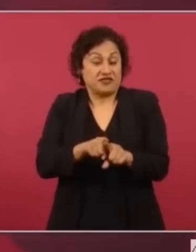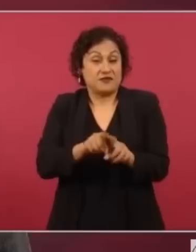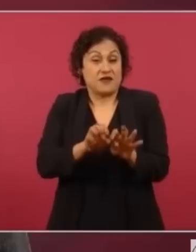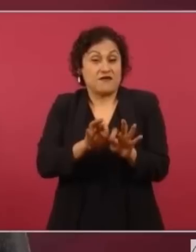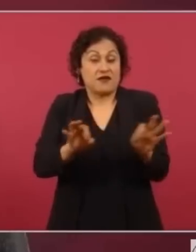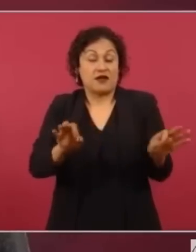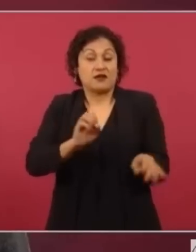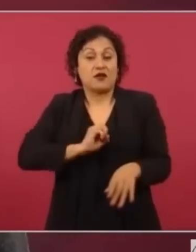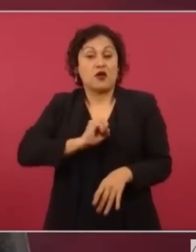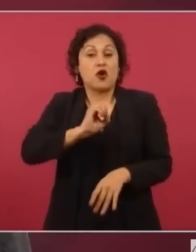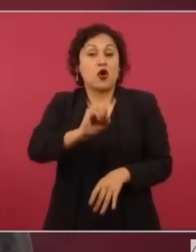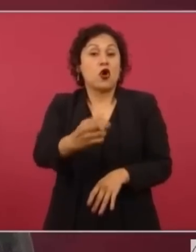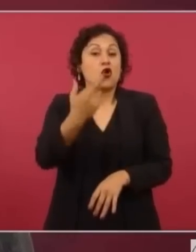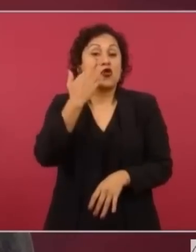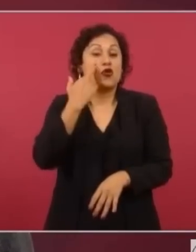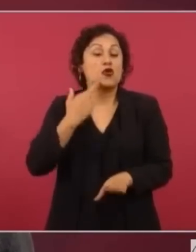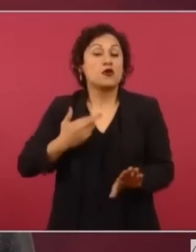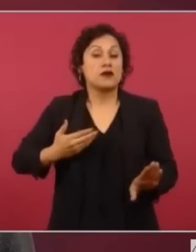de